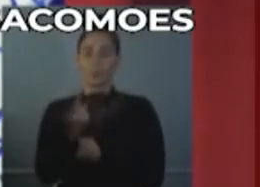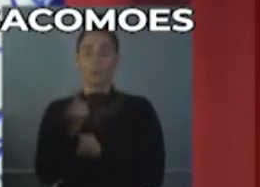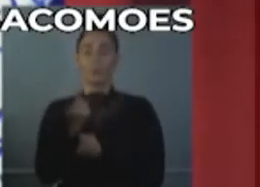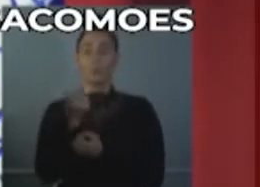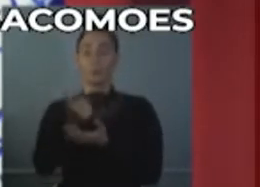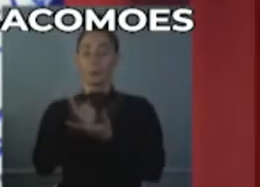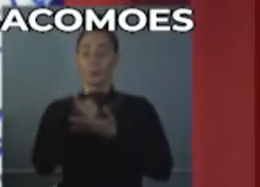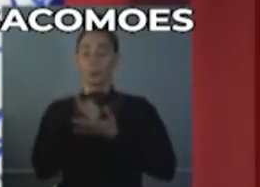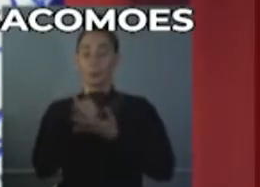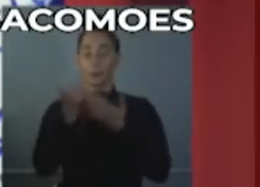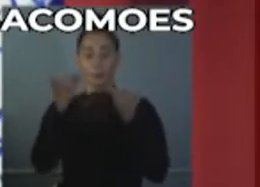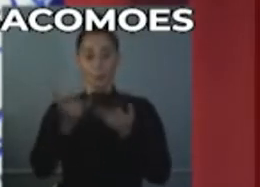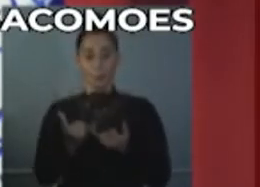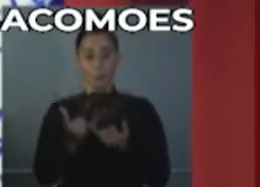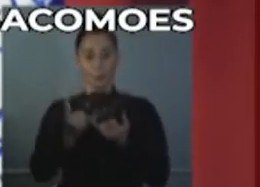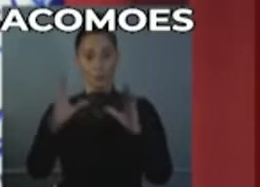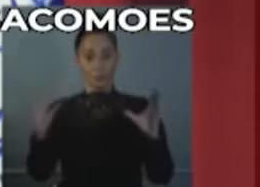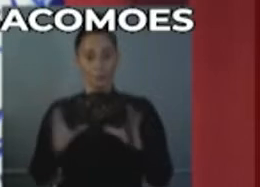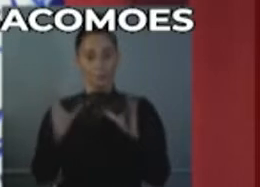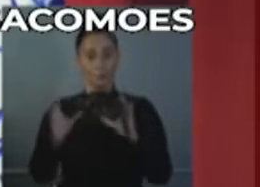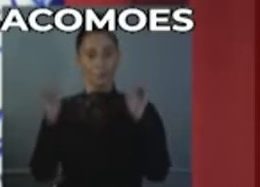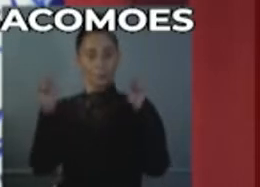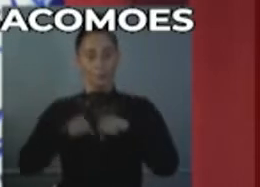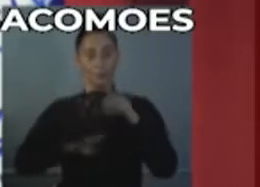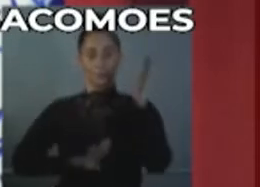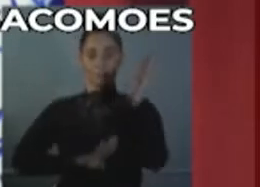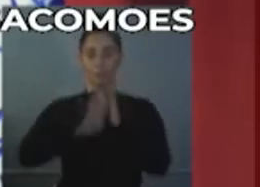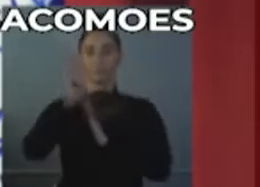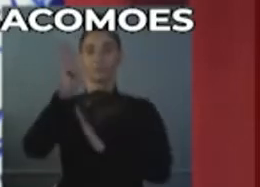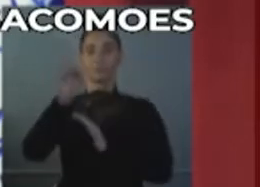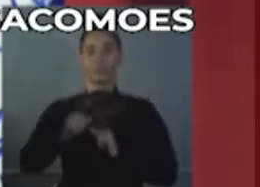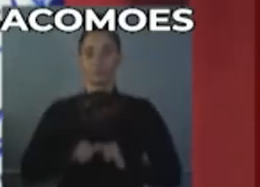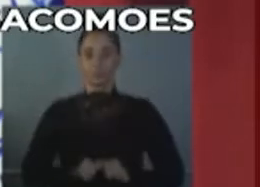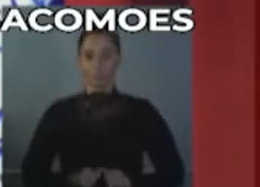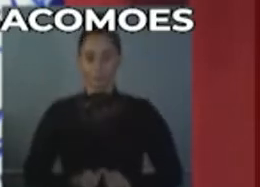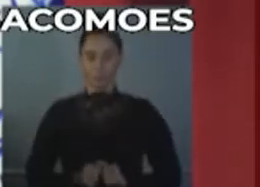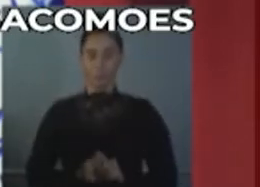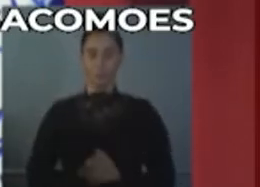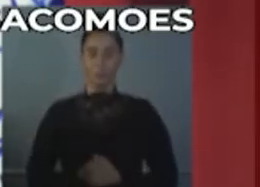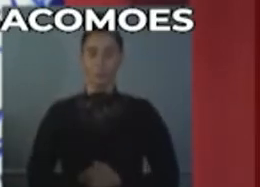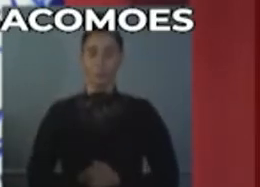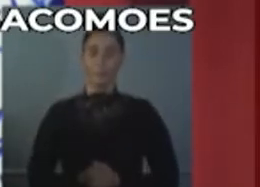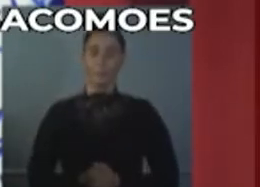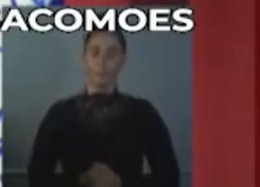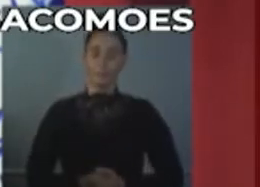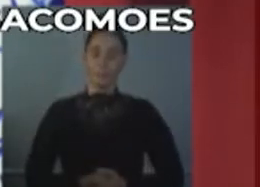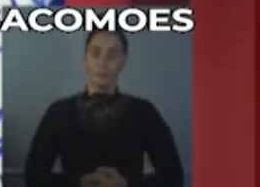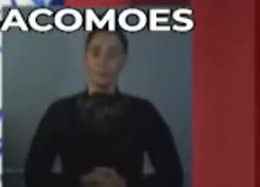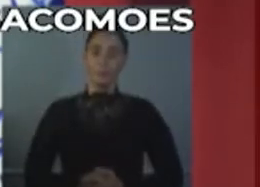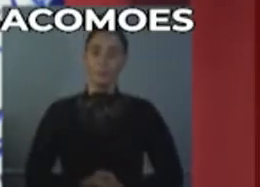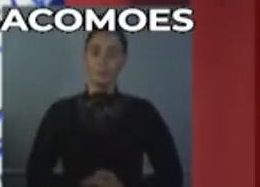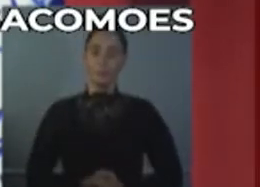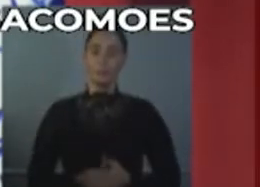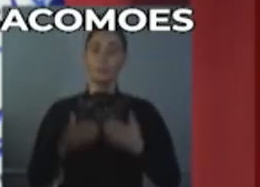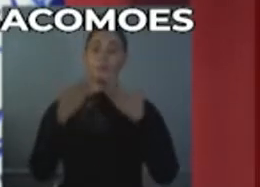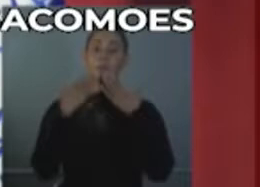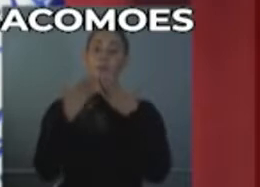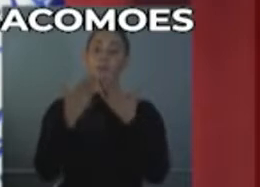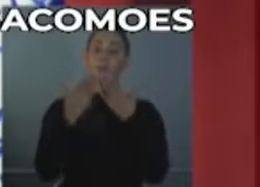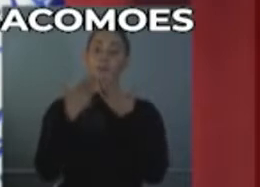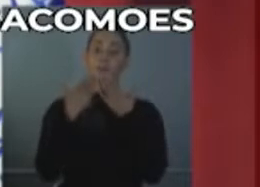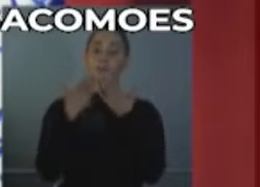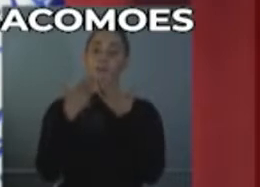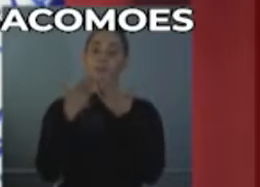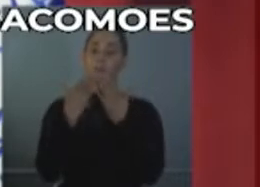para que esta premiación se desarrolle como lo estamos haciendo en esta mañana. Muchas gracias